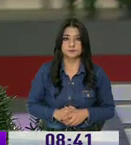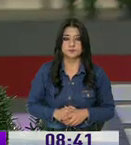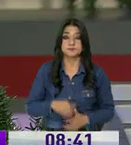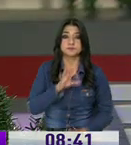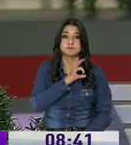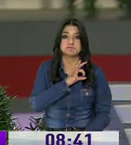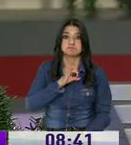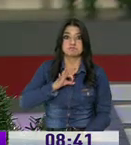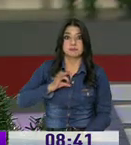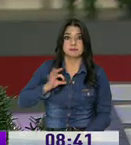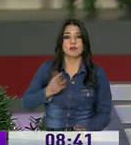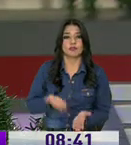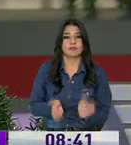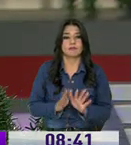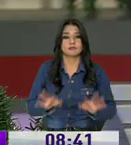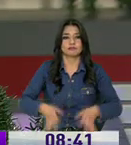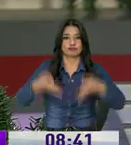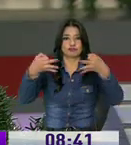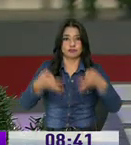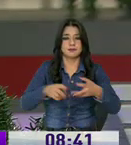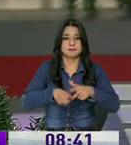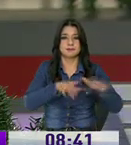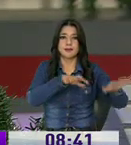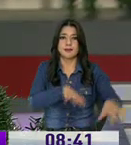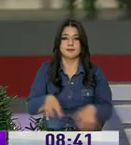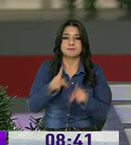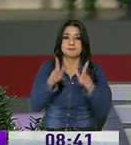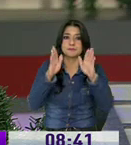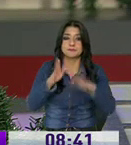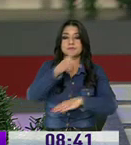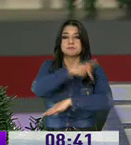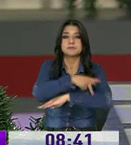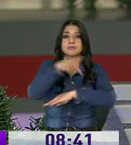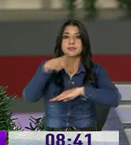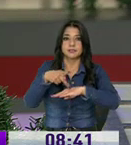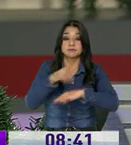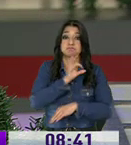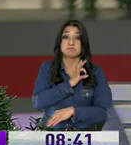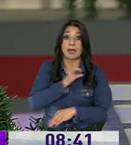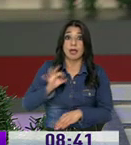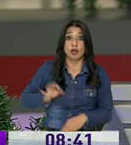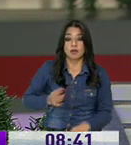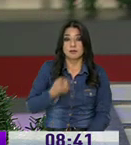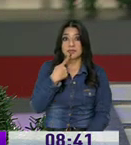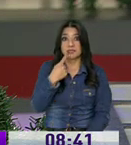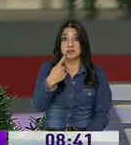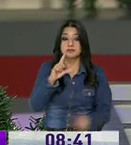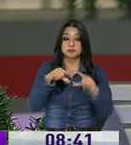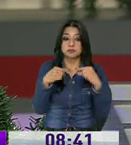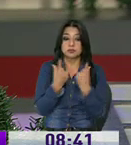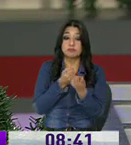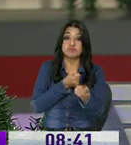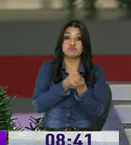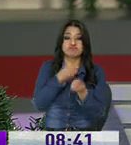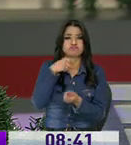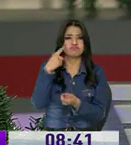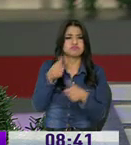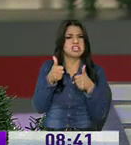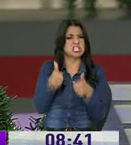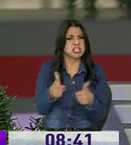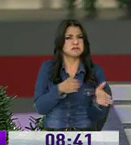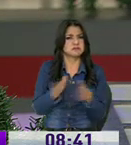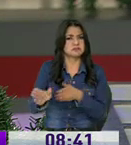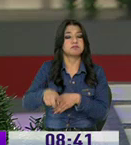Paola Pavón retomó oficialmente sus actividades en la prefectura de Pichincha. Pavón aseguró que el correísmo se prepara para las